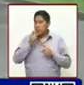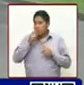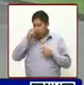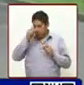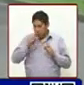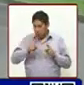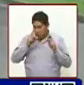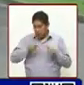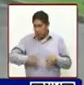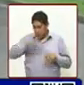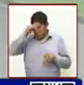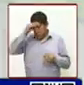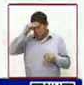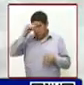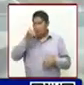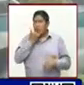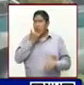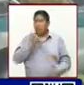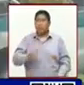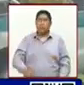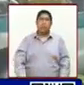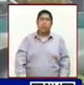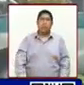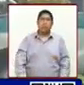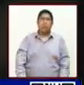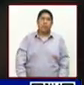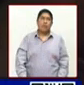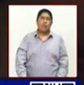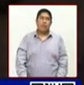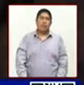los autores de este hecho.